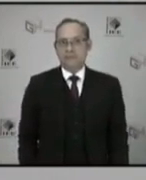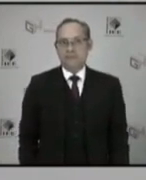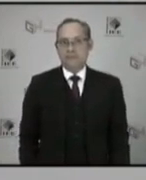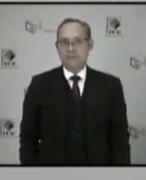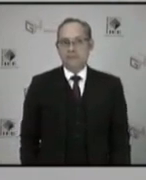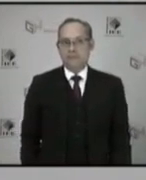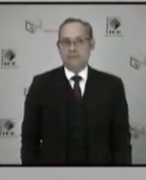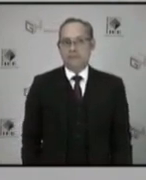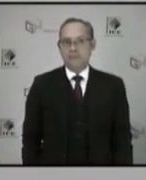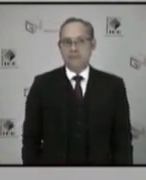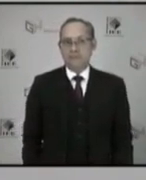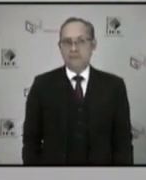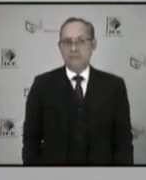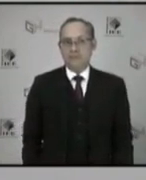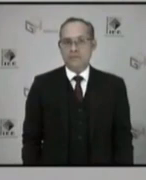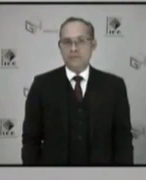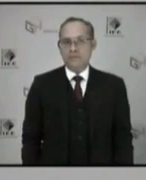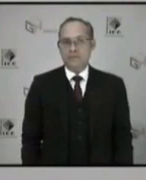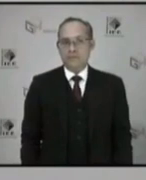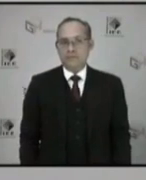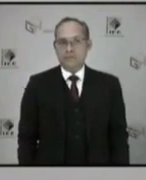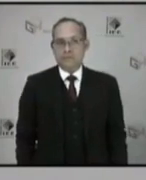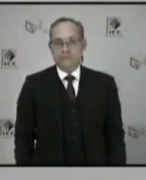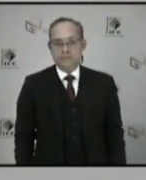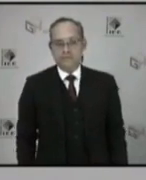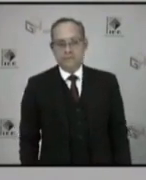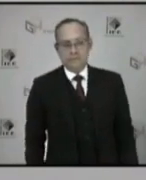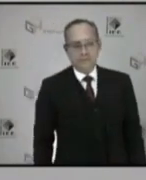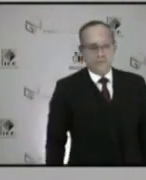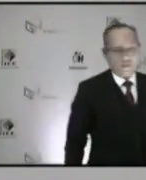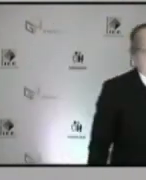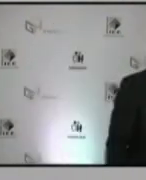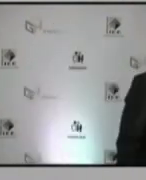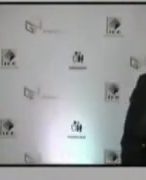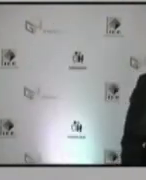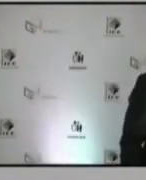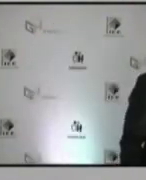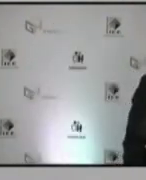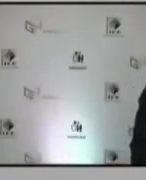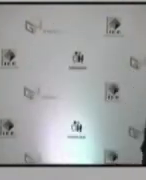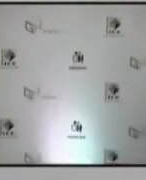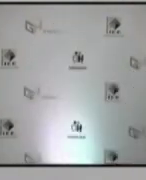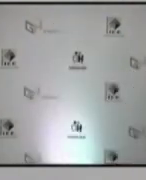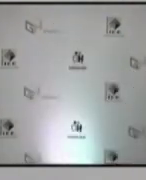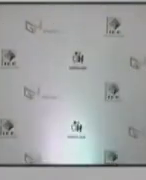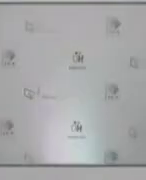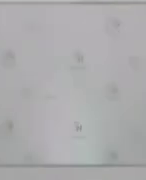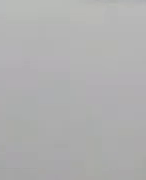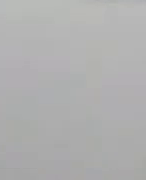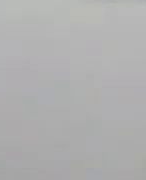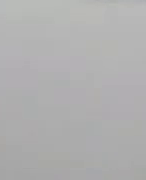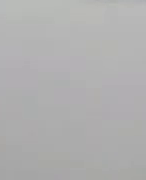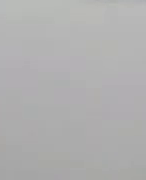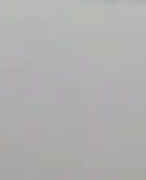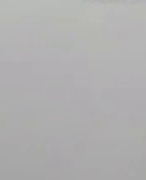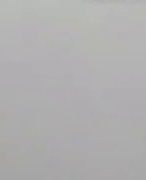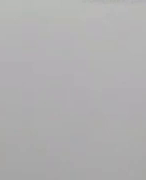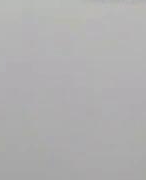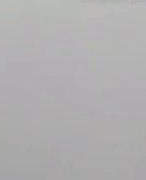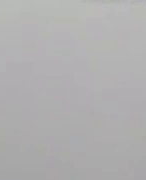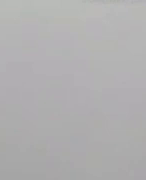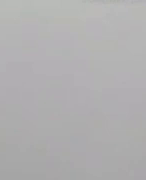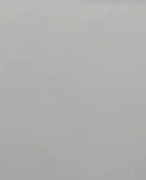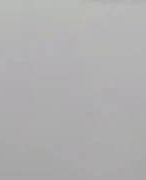autónomos, transparencia y rendición de cuentas, acciones contra la violencia de género, cumplimiento de objetivos del desarrollo sostenible